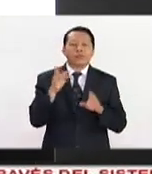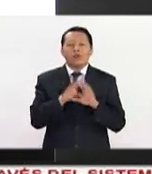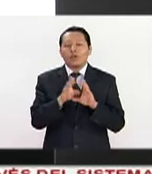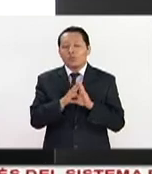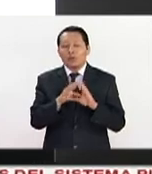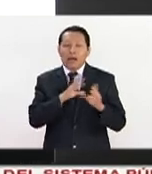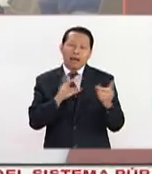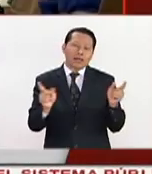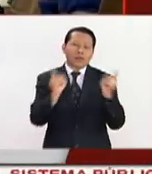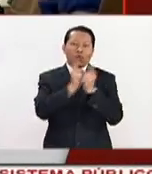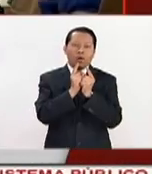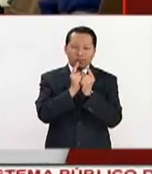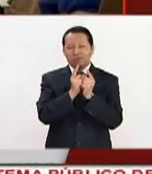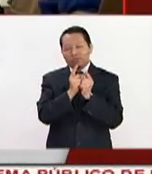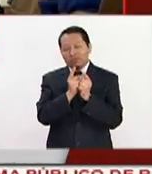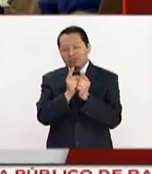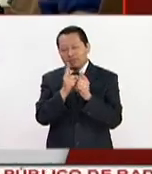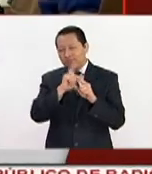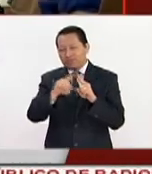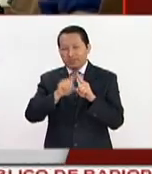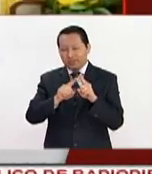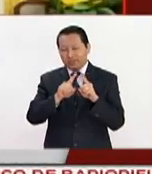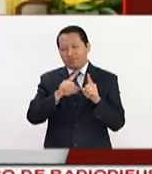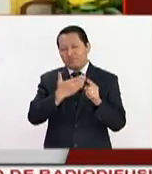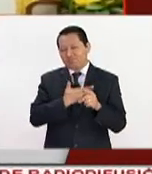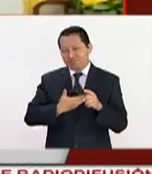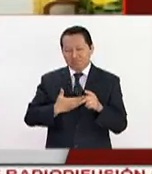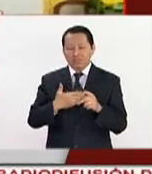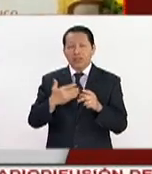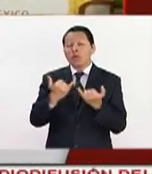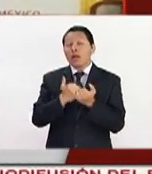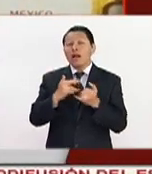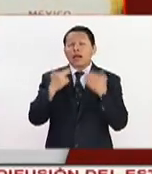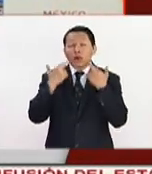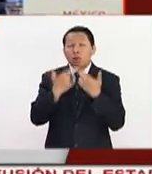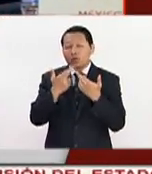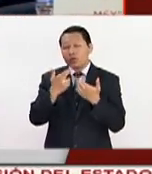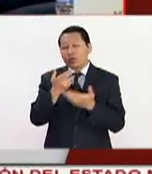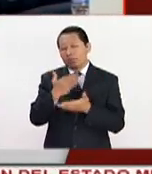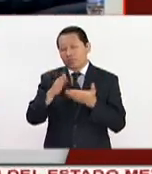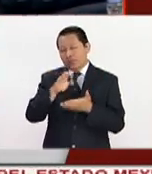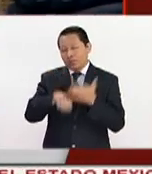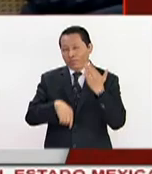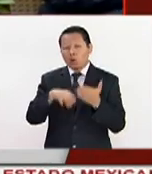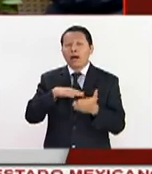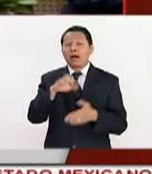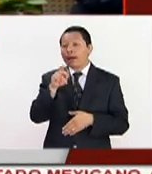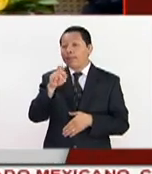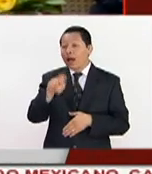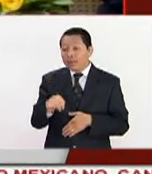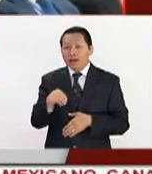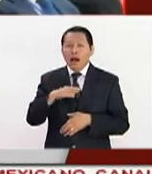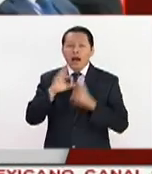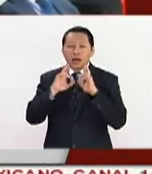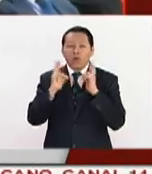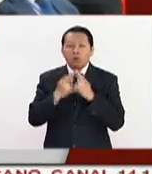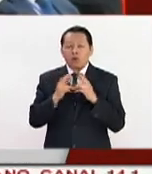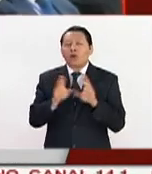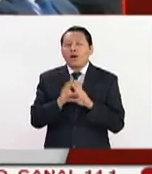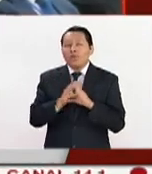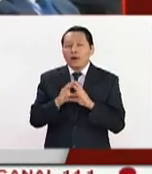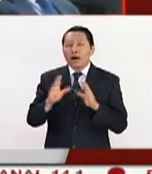encuentros bilaterales, reuniones alternas. Es el caso, por ejemplo, de Peña Nieto, el presidente, que va a